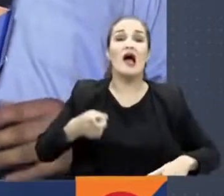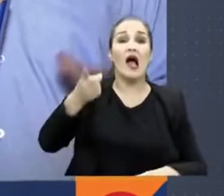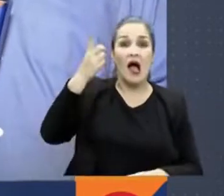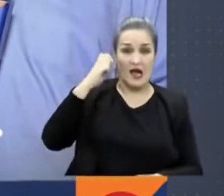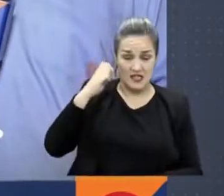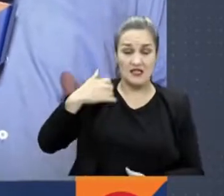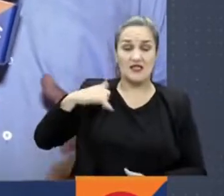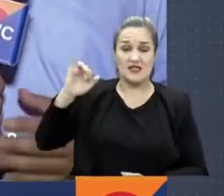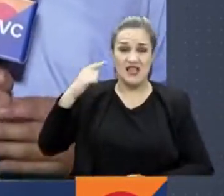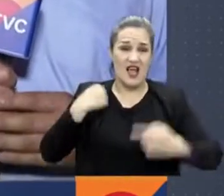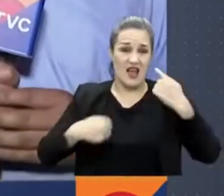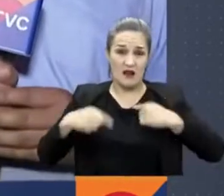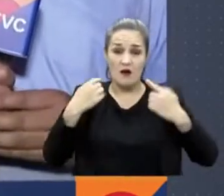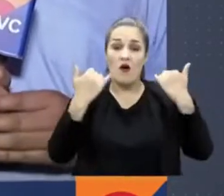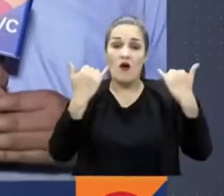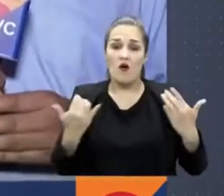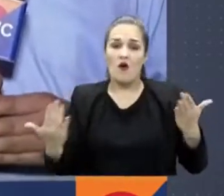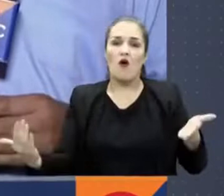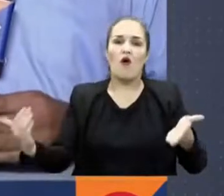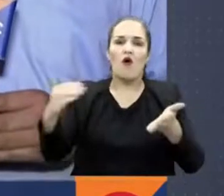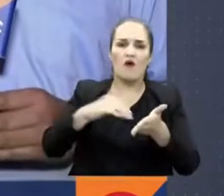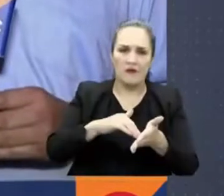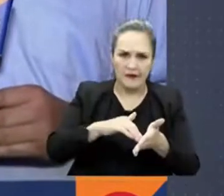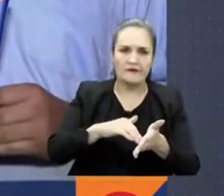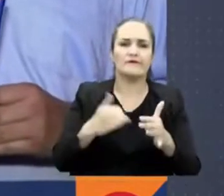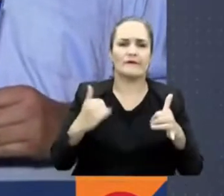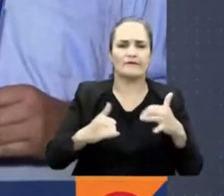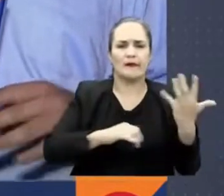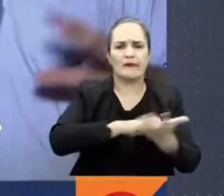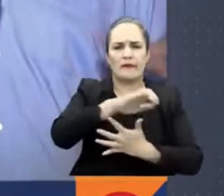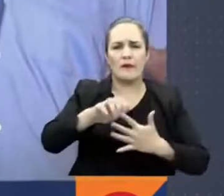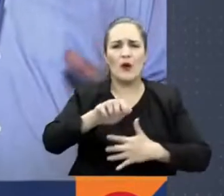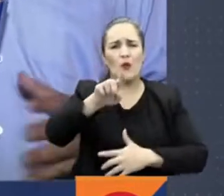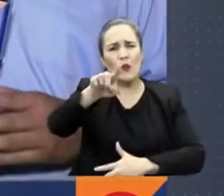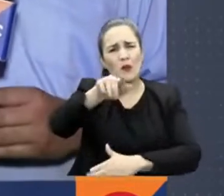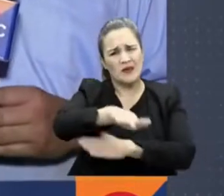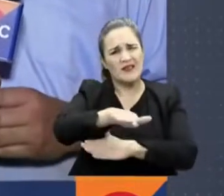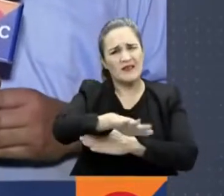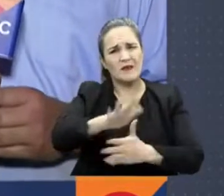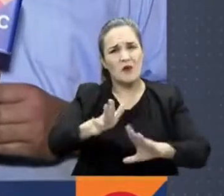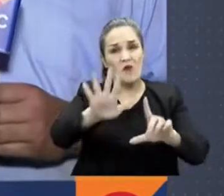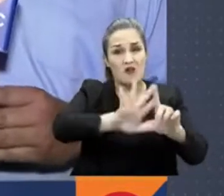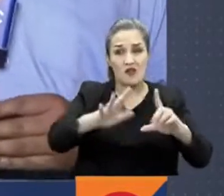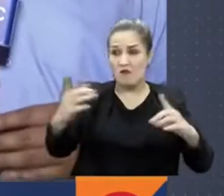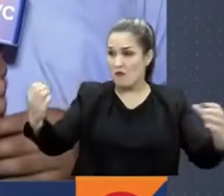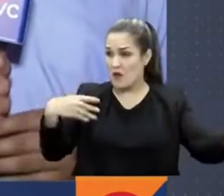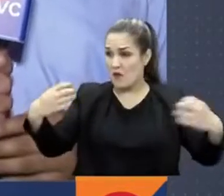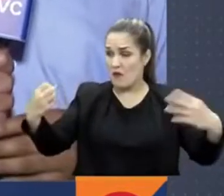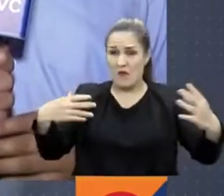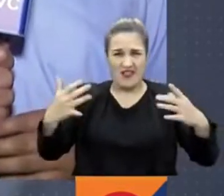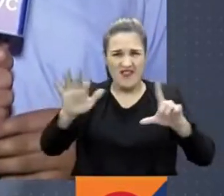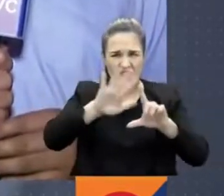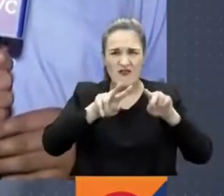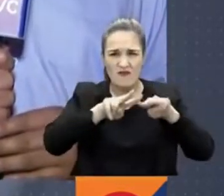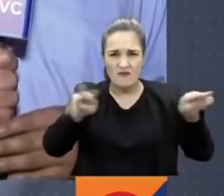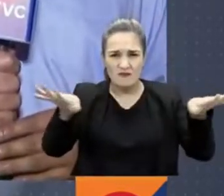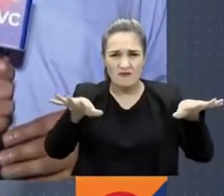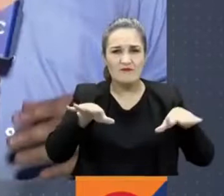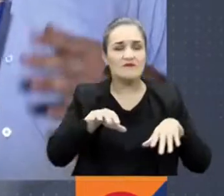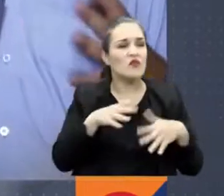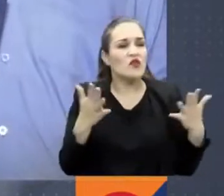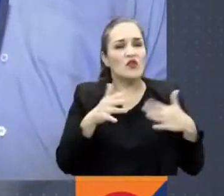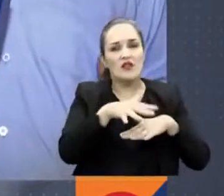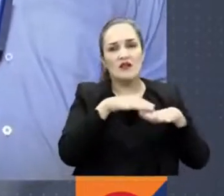primera corraleja y hoy hacia la 1 de la tarde, como vemos en los videos y en un dron que nos ha llegado y que ha circulado por las redes sociales durante todo